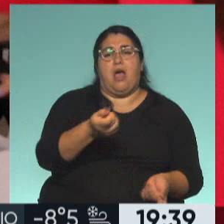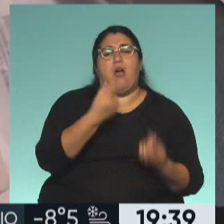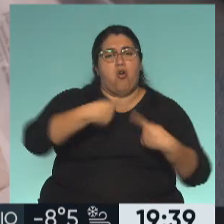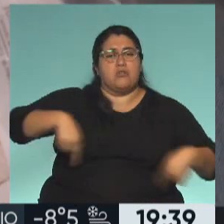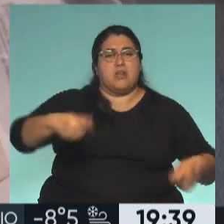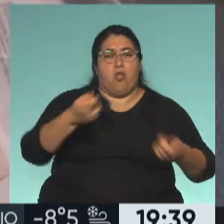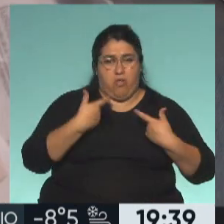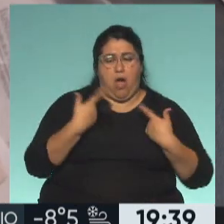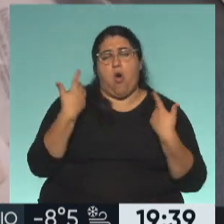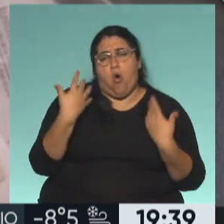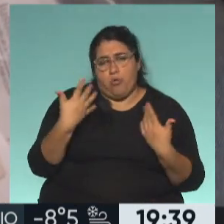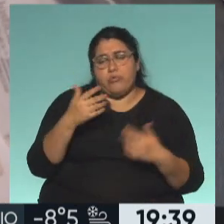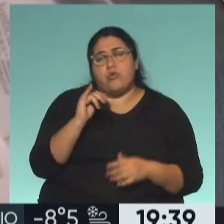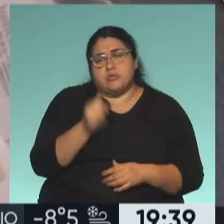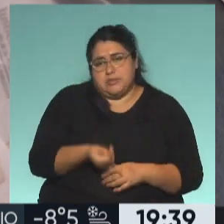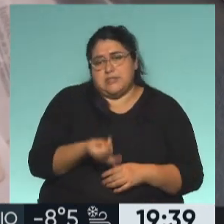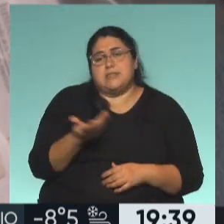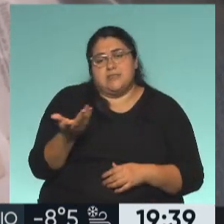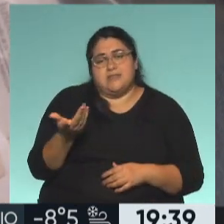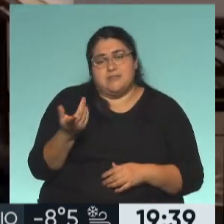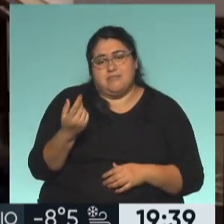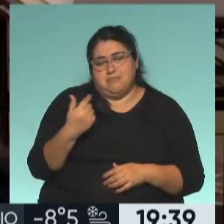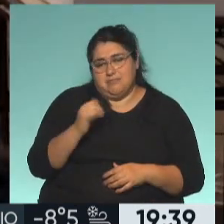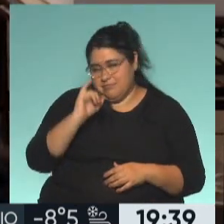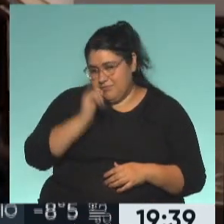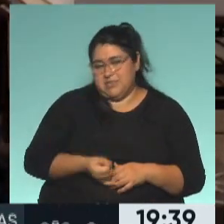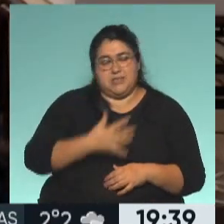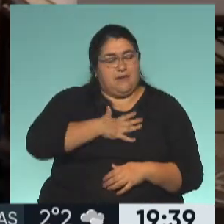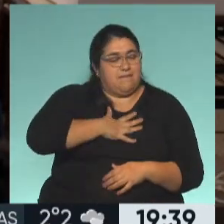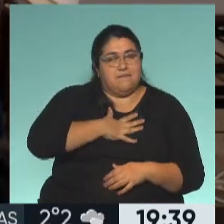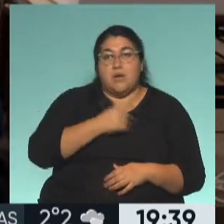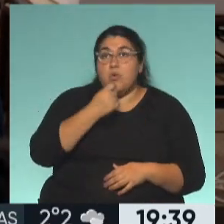pero obviamente que volvería con todo gusto si me dan la oportunidad.